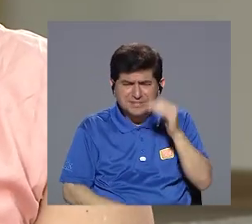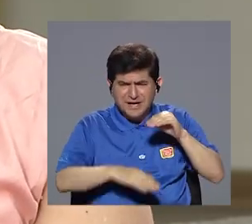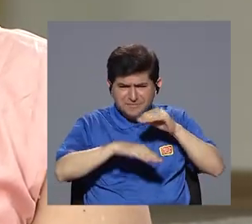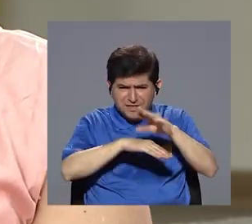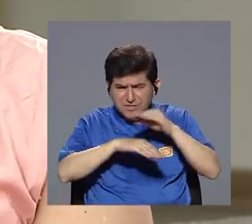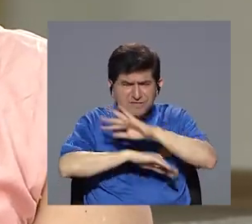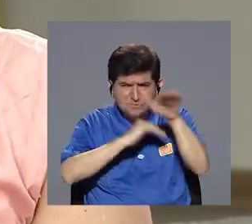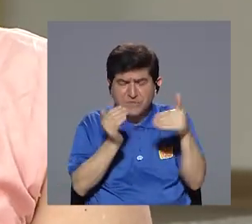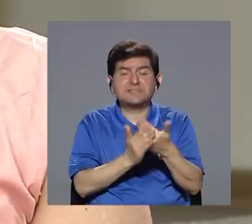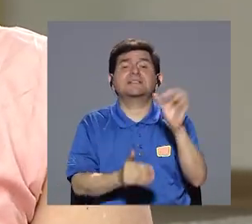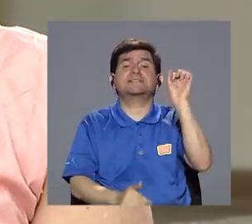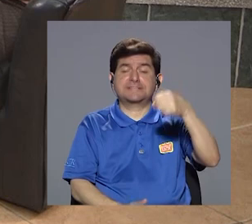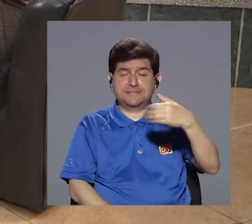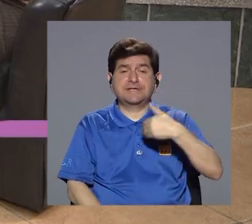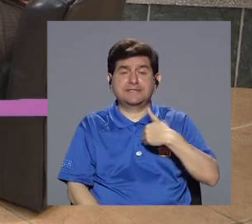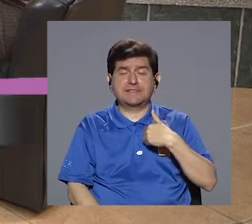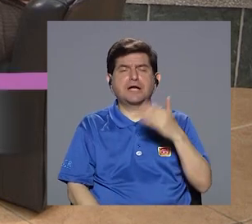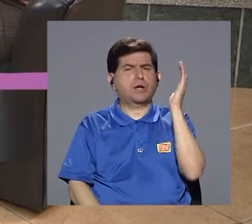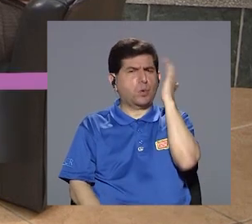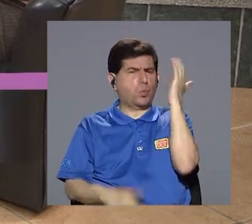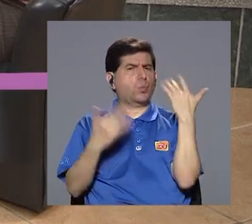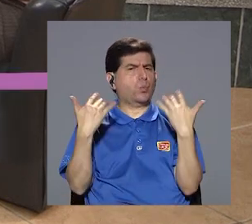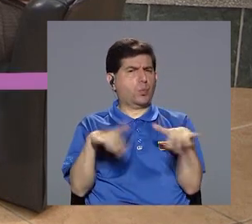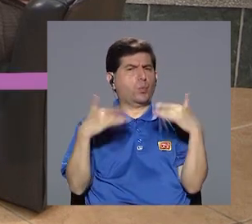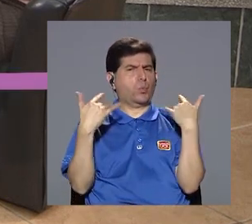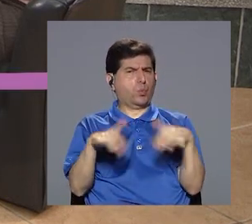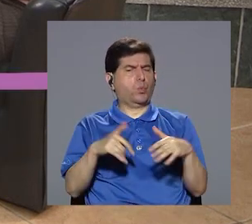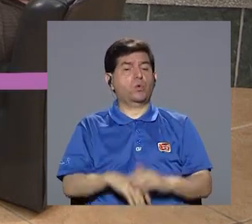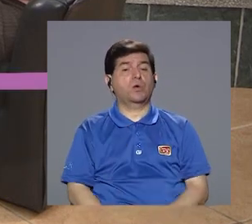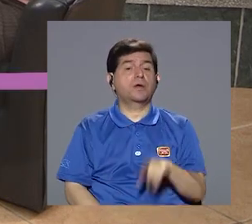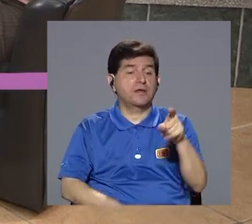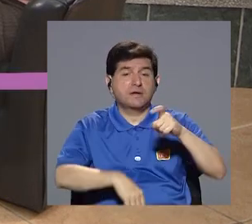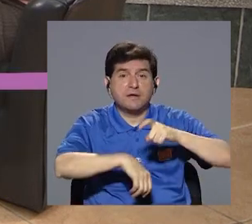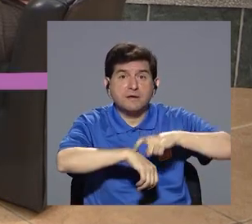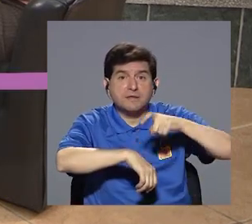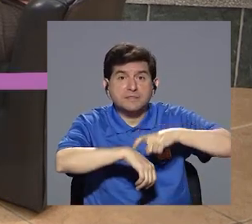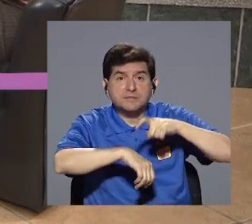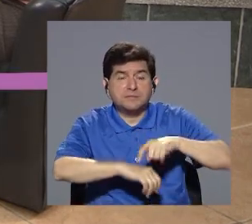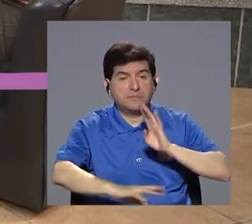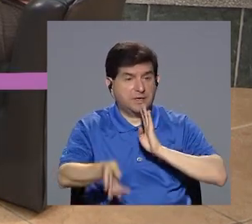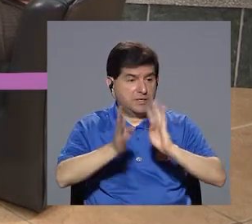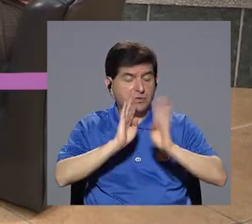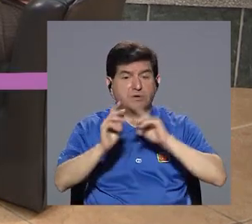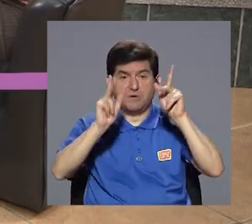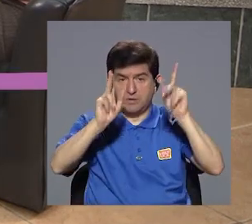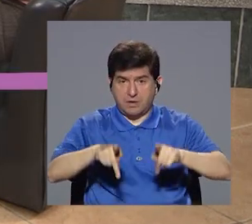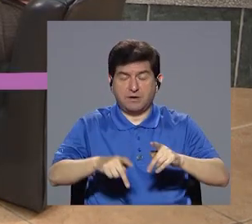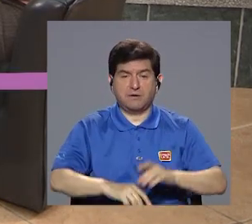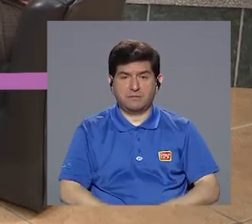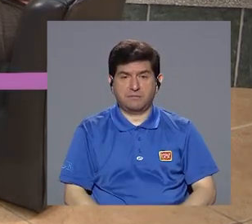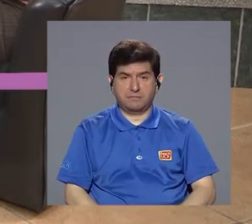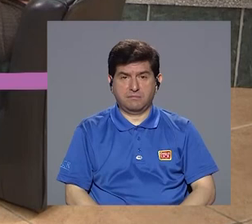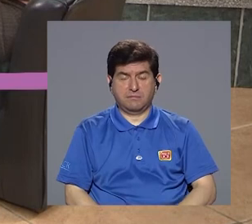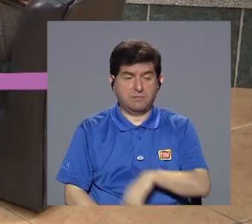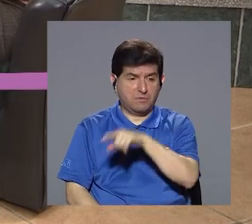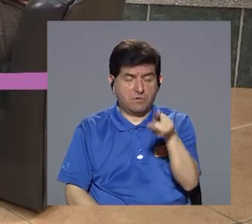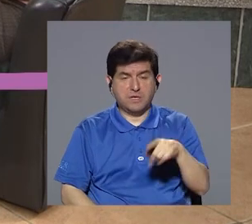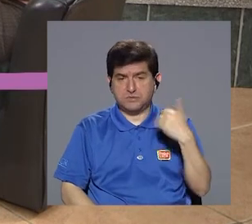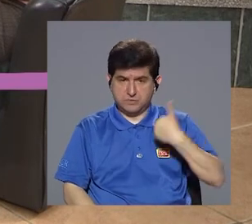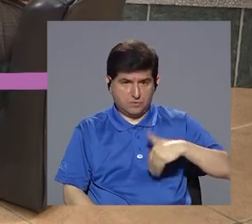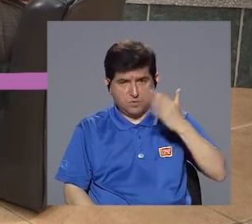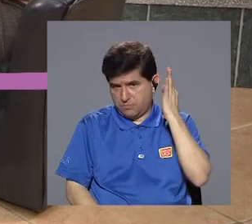consecuencias de todas las cosas. Absolutamente. Tienen un gran conocimiento y ahí es donde cuando se conversa con ellos y